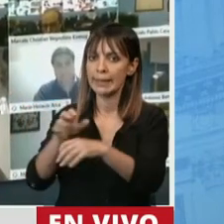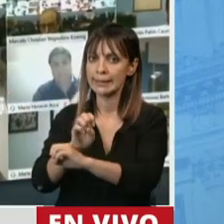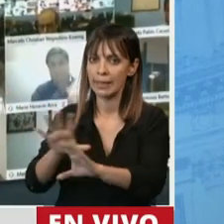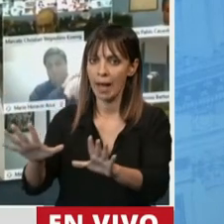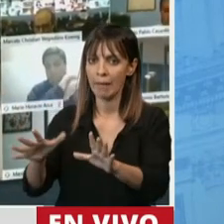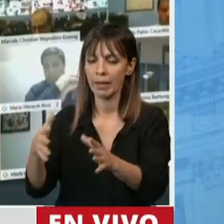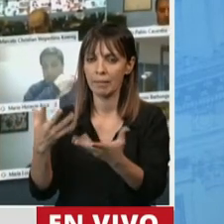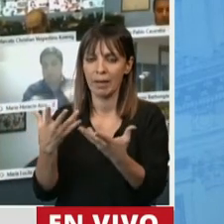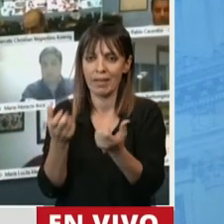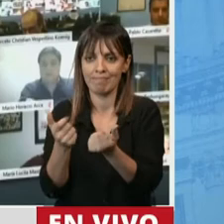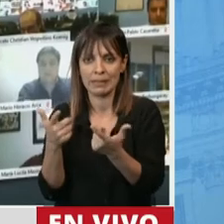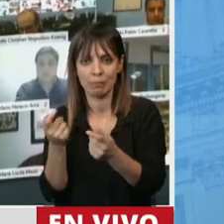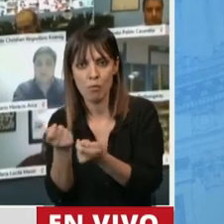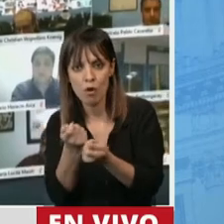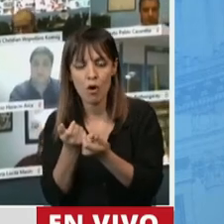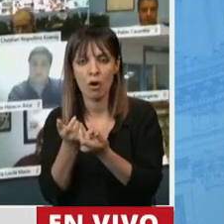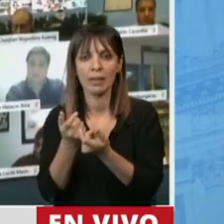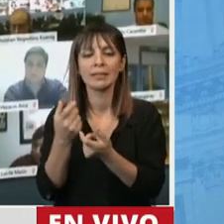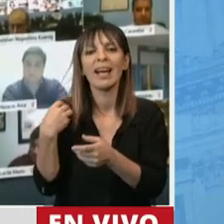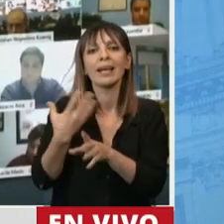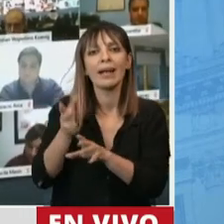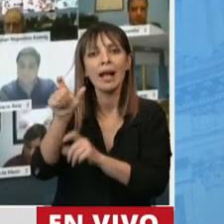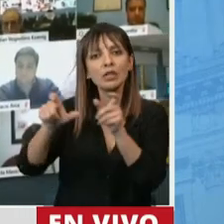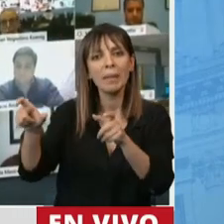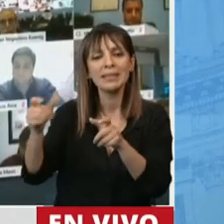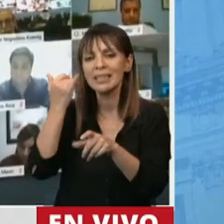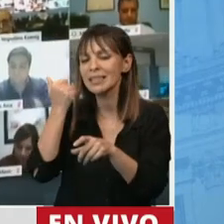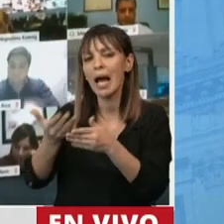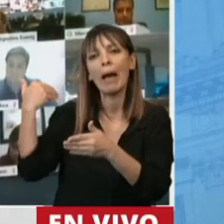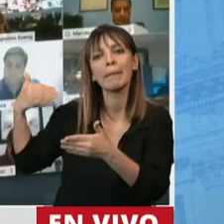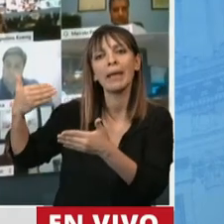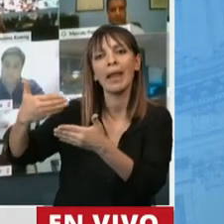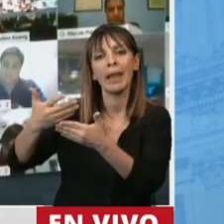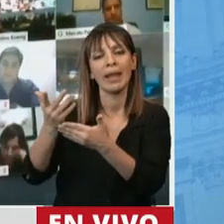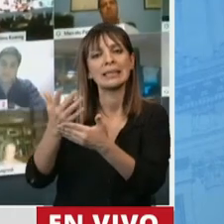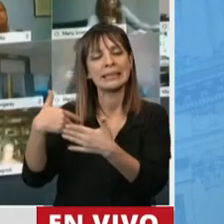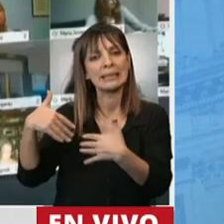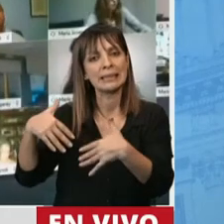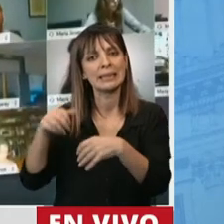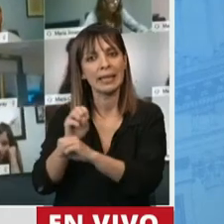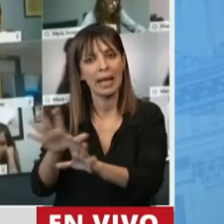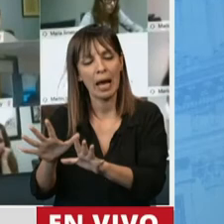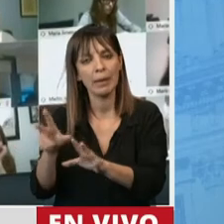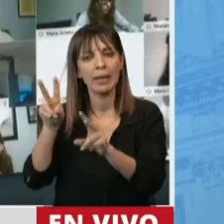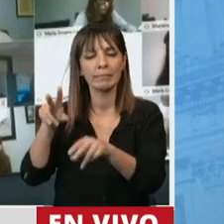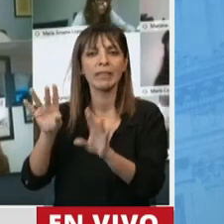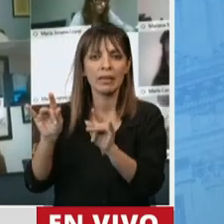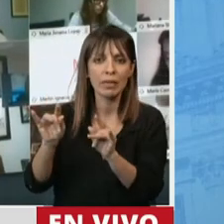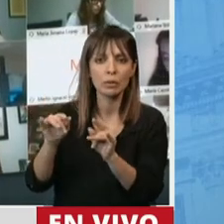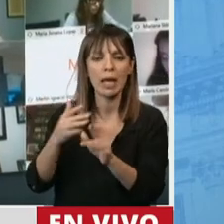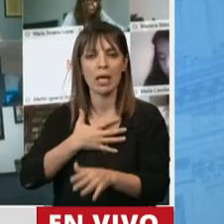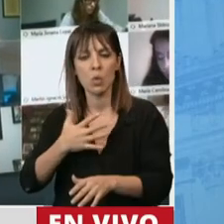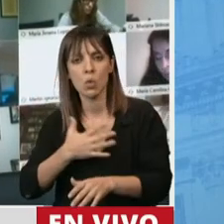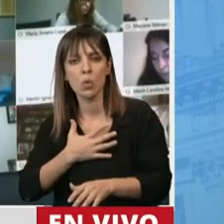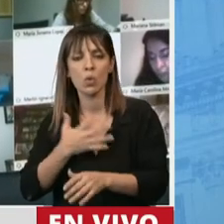el coronavirus. Generalmente, estos pacientes ya presentan un cuadro más complejo, con dificultad respiratoria y fiebre